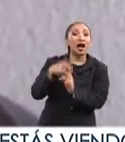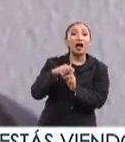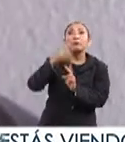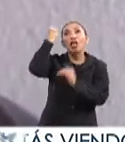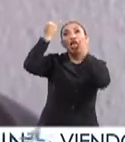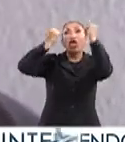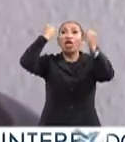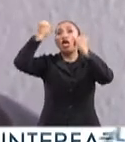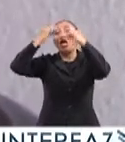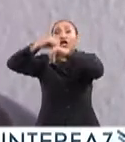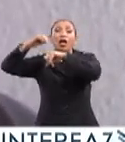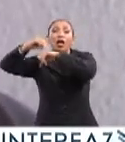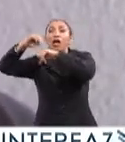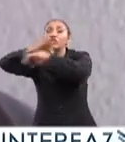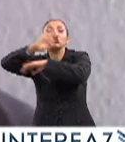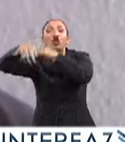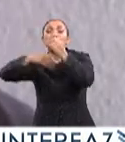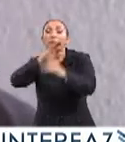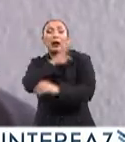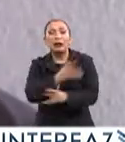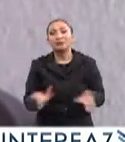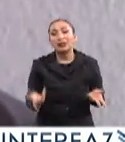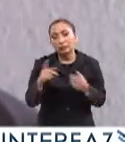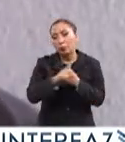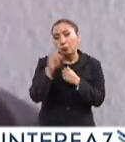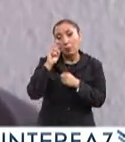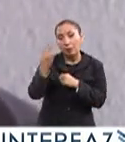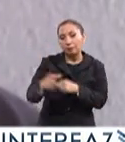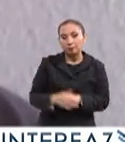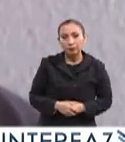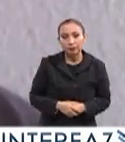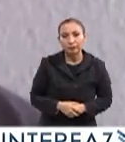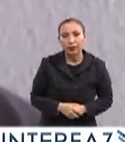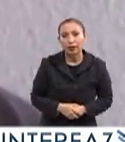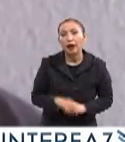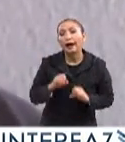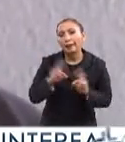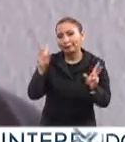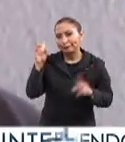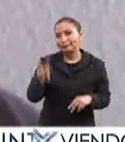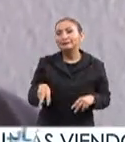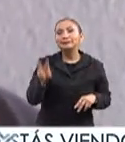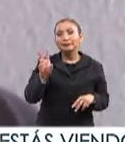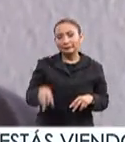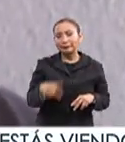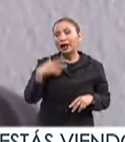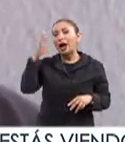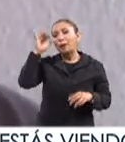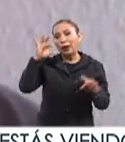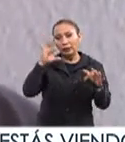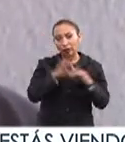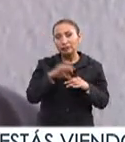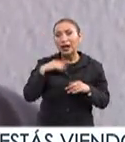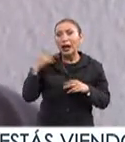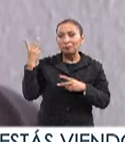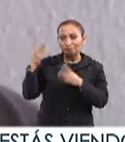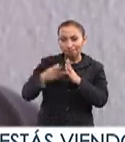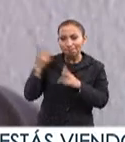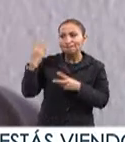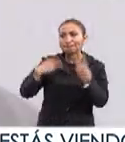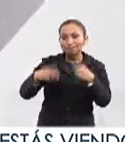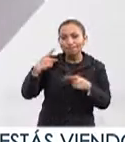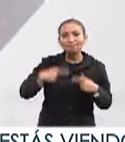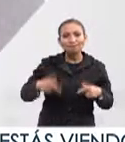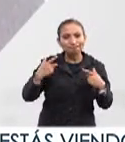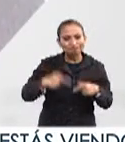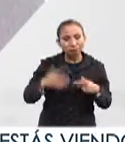partir de ahí ya invalidados. Ese es el principal problema que yo veo. Así es, sin duda alguna coincidimos, hemos tenido aquí a